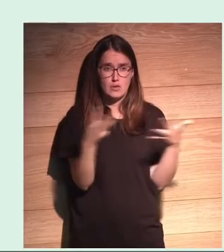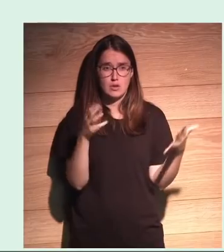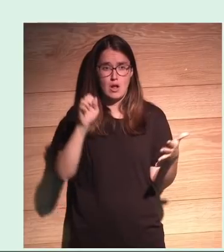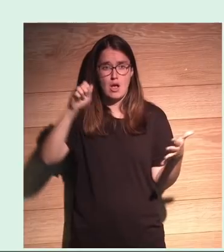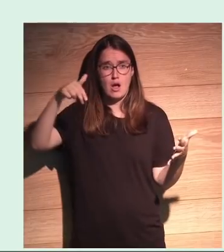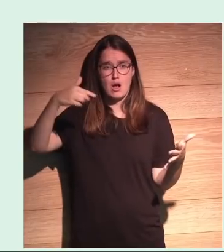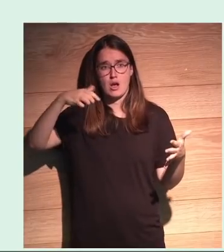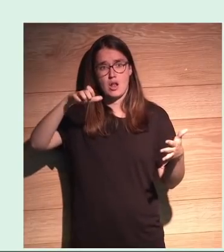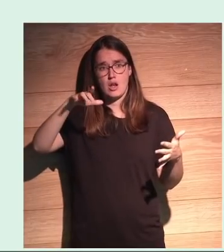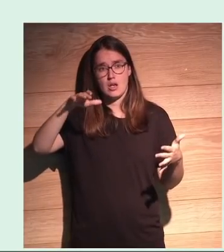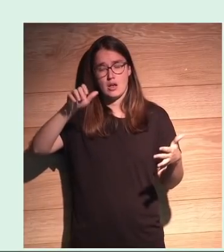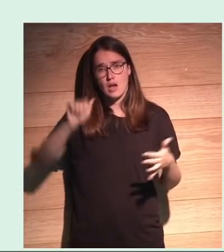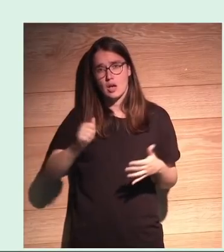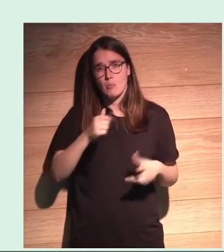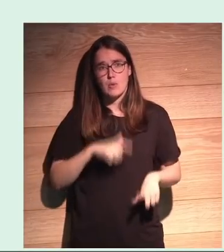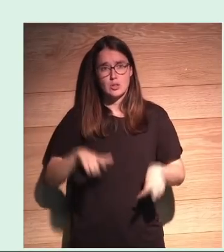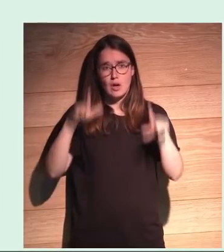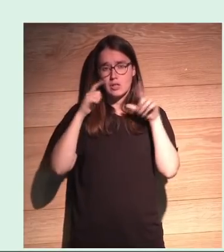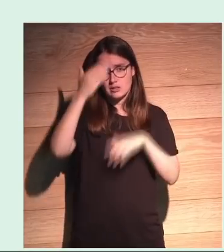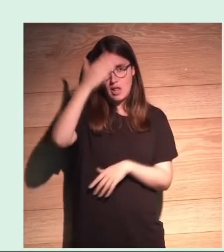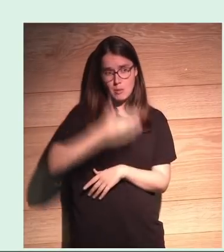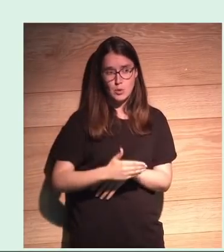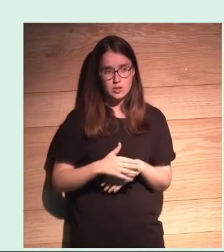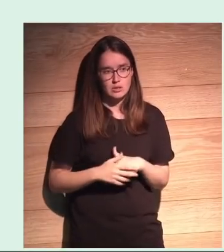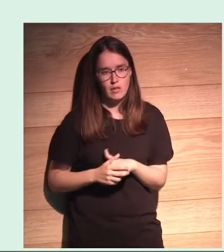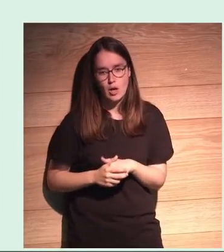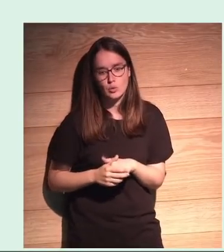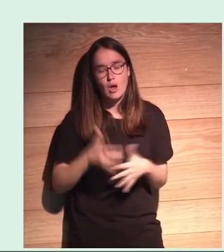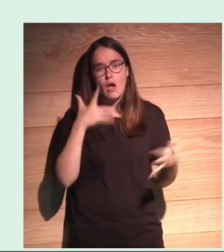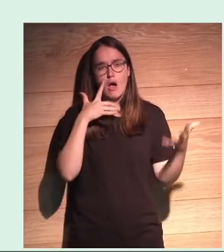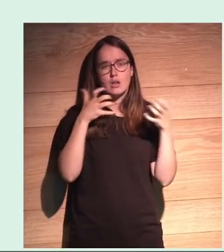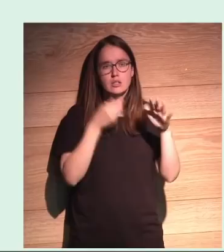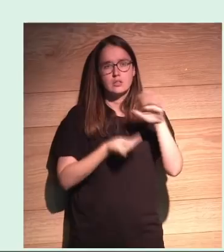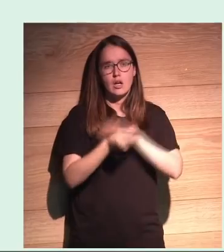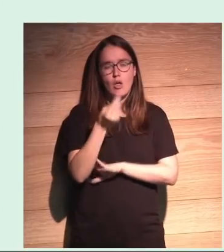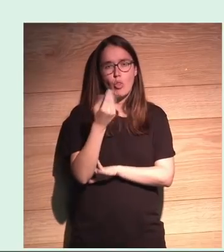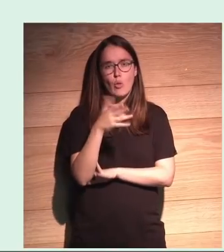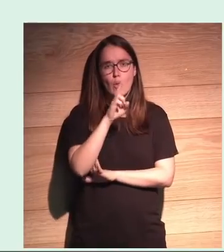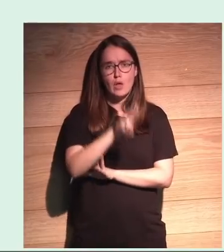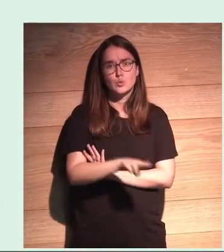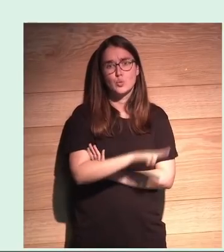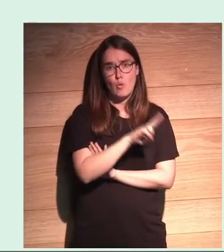Kauffmann, que es la protagonista de la portada, una artista nacida en Suiza.